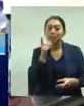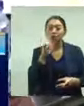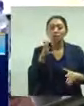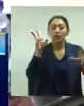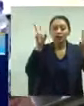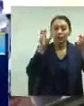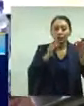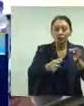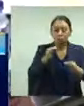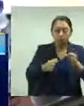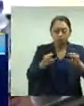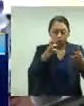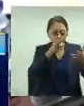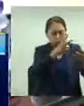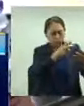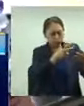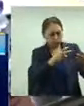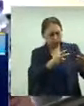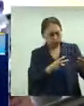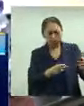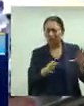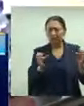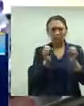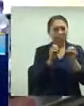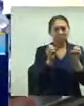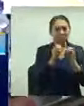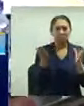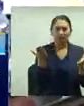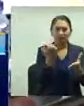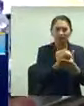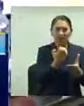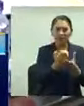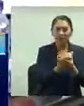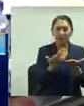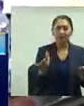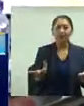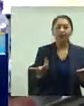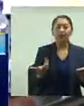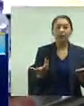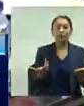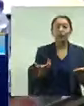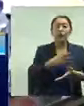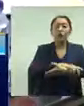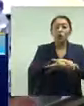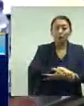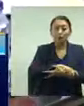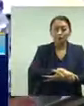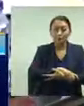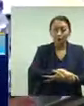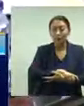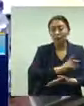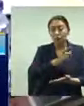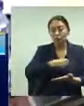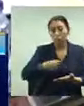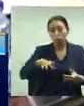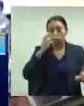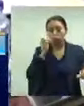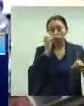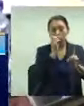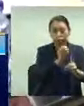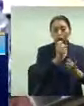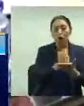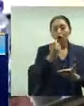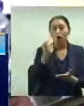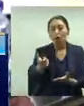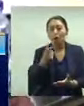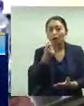la verificación respectiva, determinando que actualmente no cuentan con expedientes que contengan proyectos de convenio a suscribirse y que tengan como objeto la adquisición de